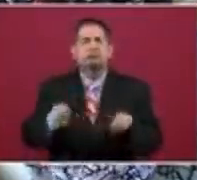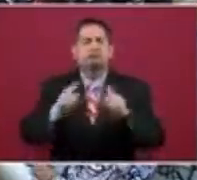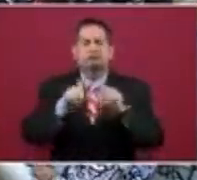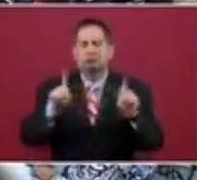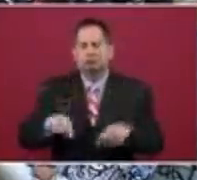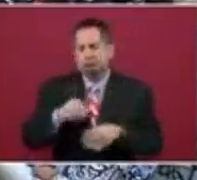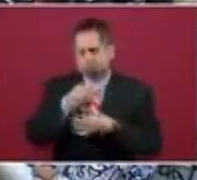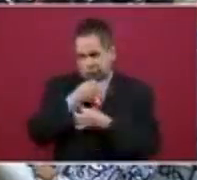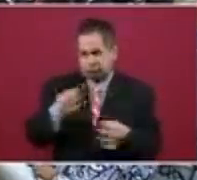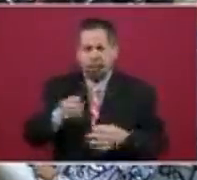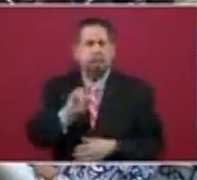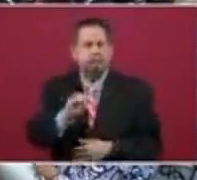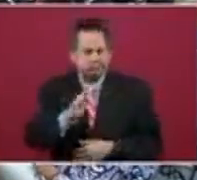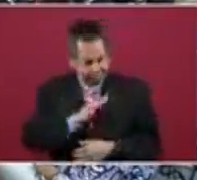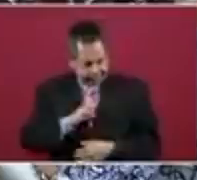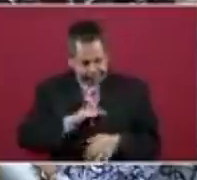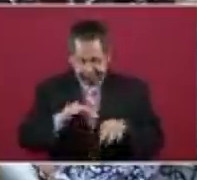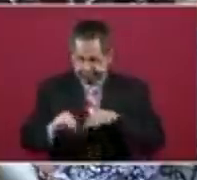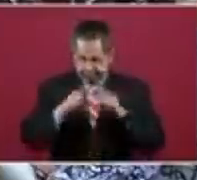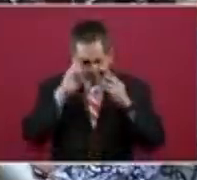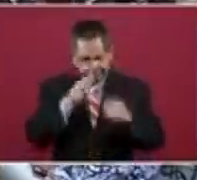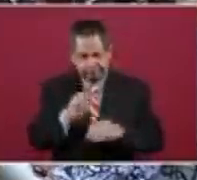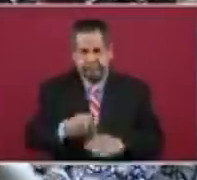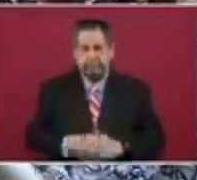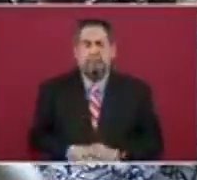sí estamos trabajando en ese sentido.